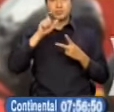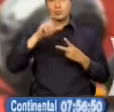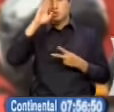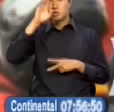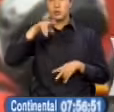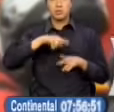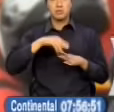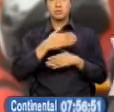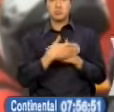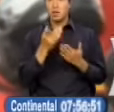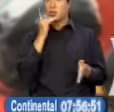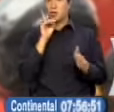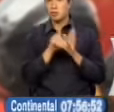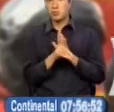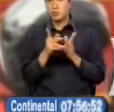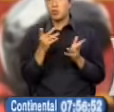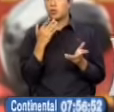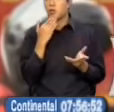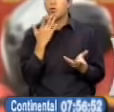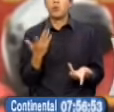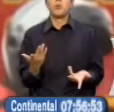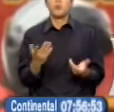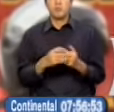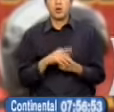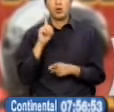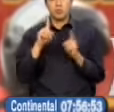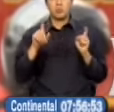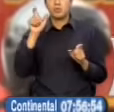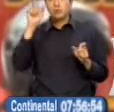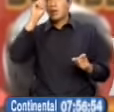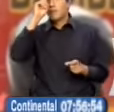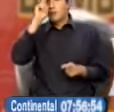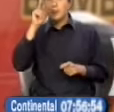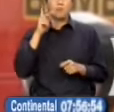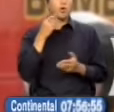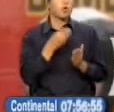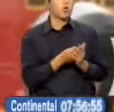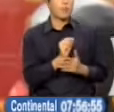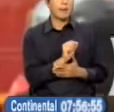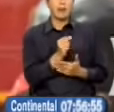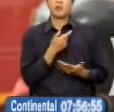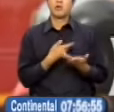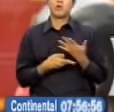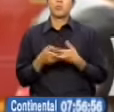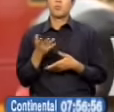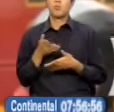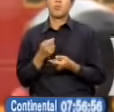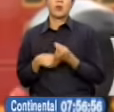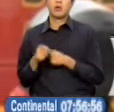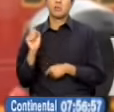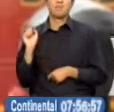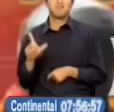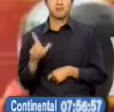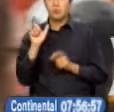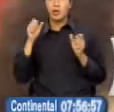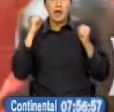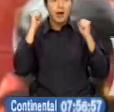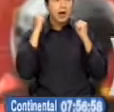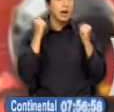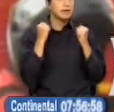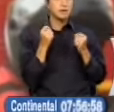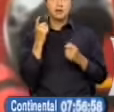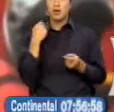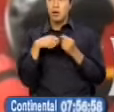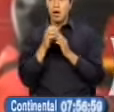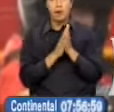policía nacional así que lo denuncie porque no podemos permitir que a veces la gente abuse de una necesidad e inclusive del fanatismo de la hinchada de la